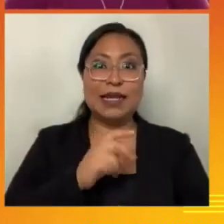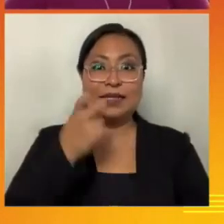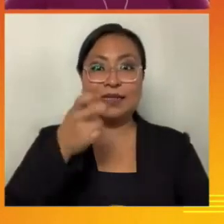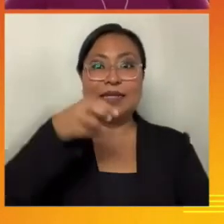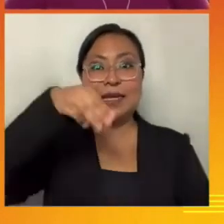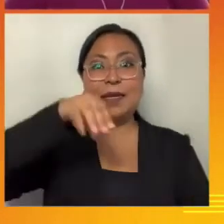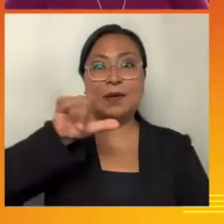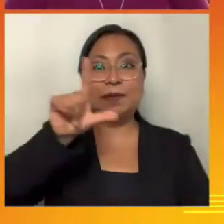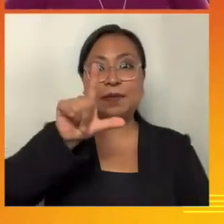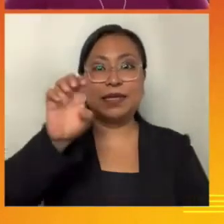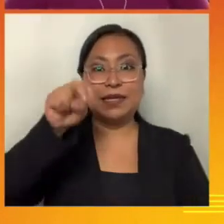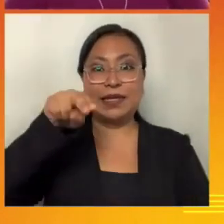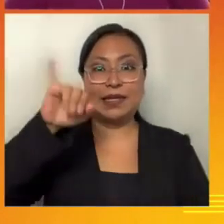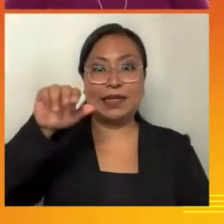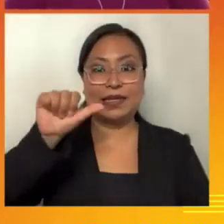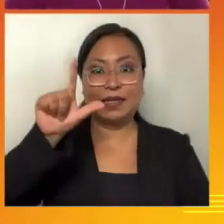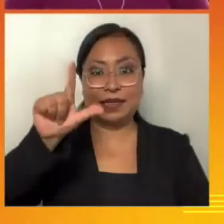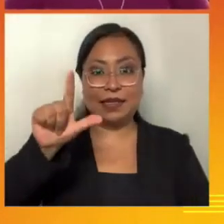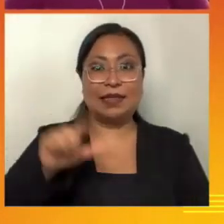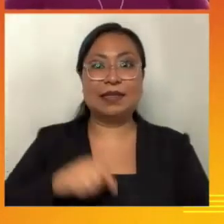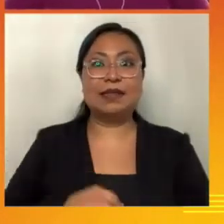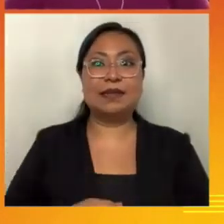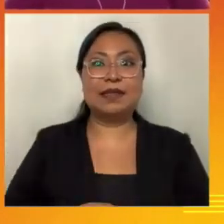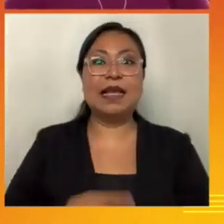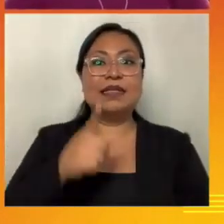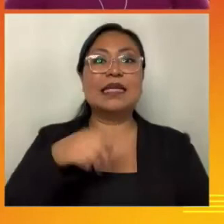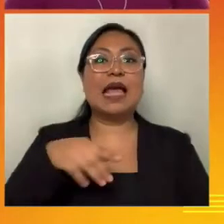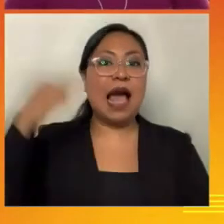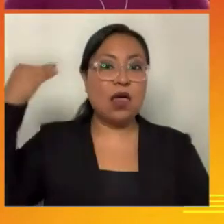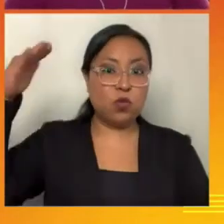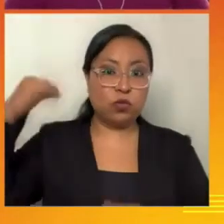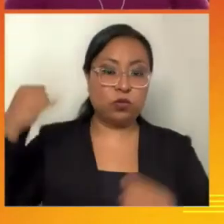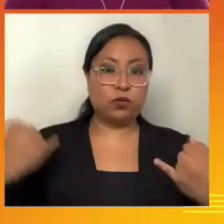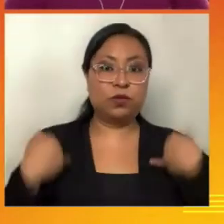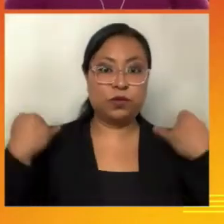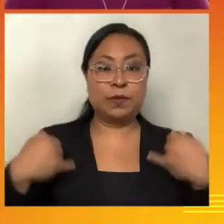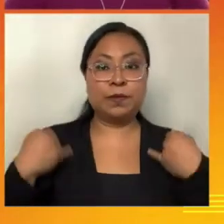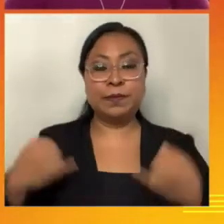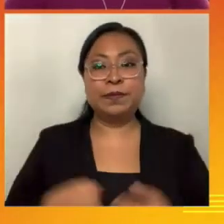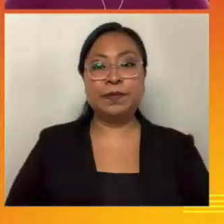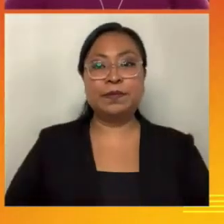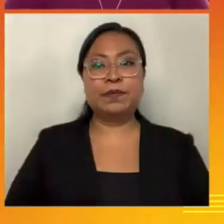son adultos jóvenes. Y bueno, entonces